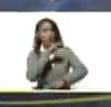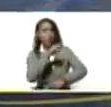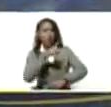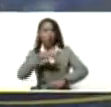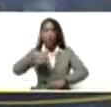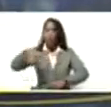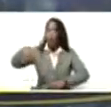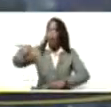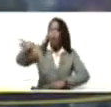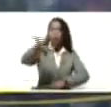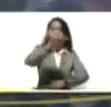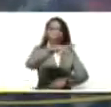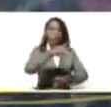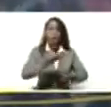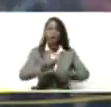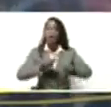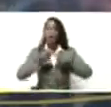venezuela